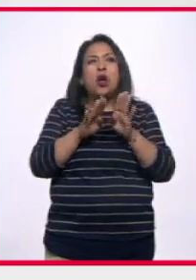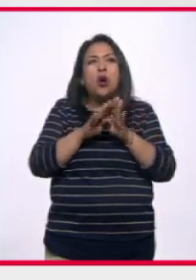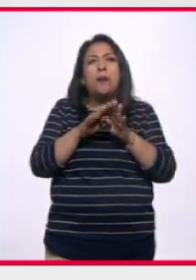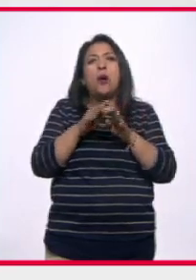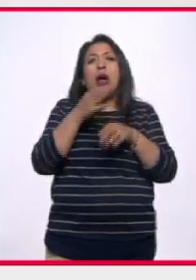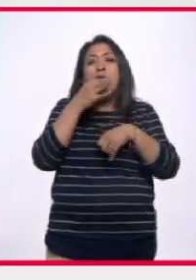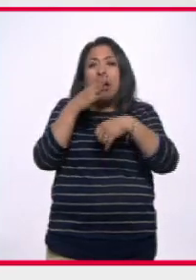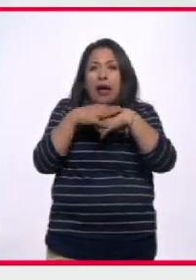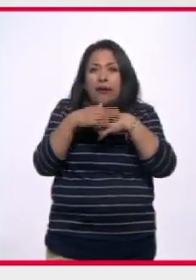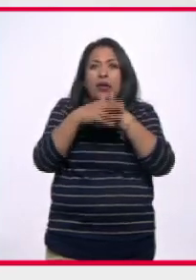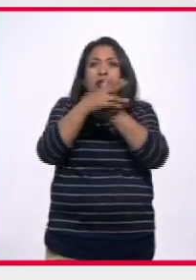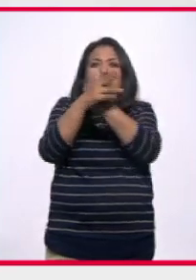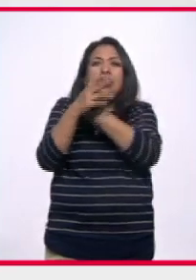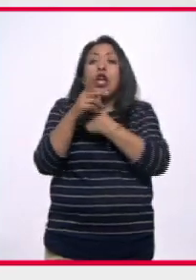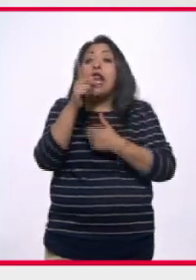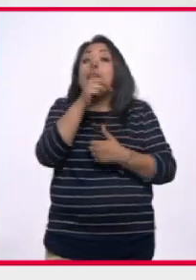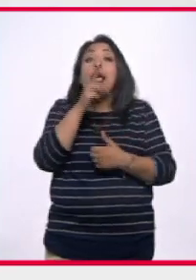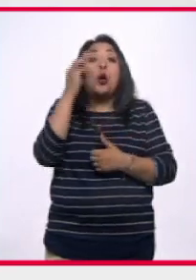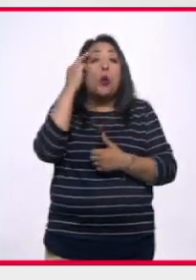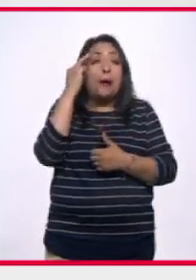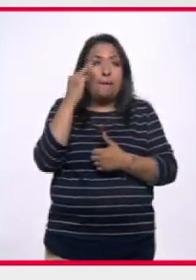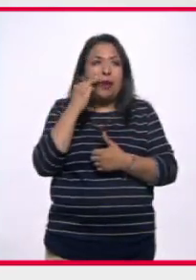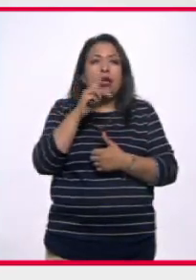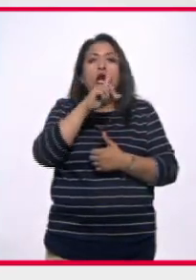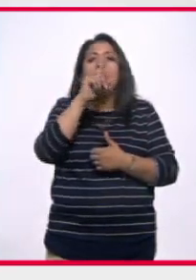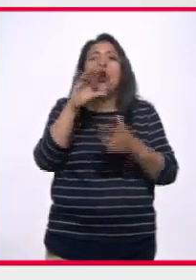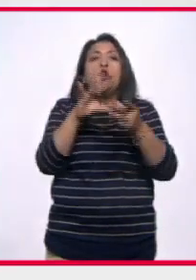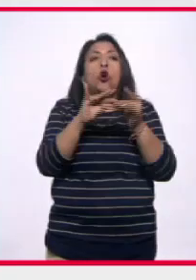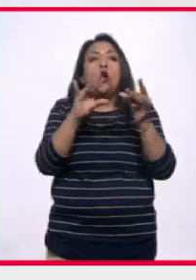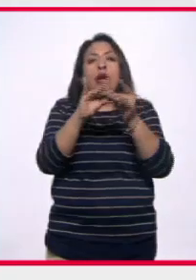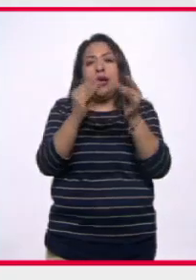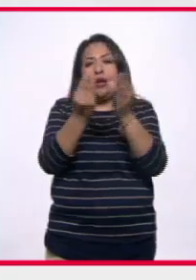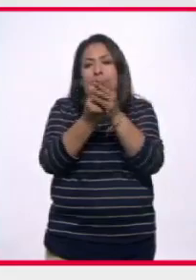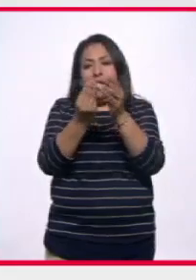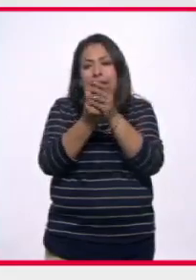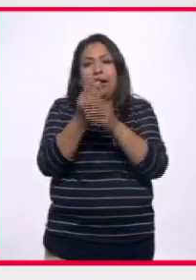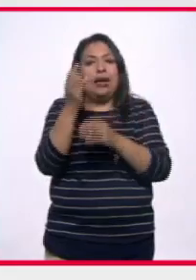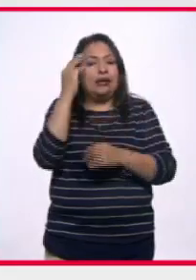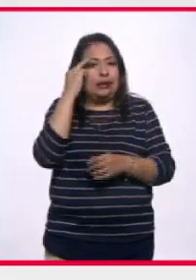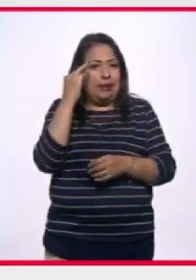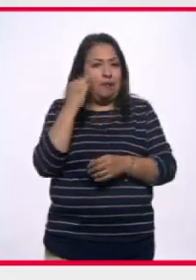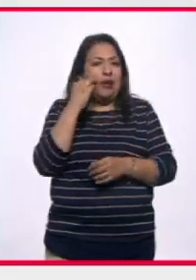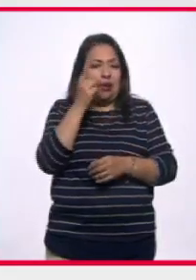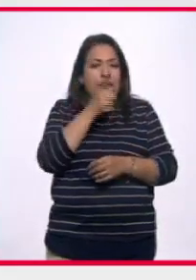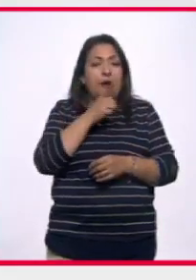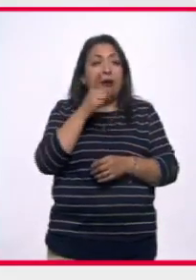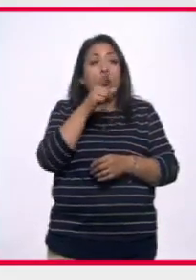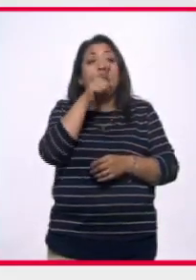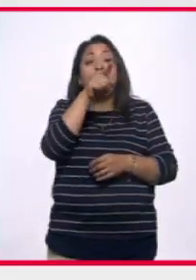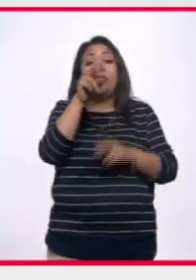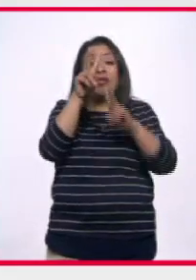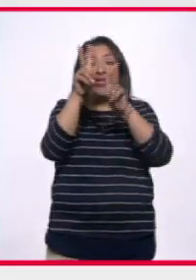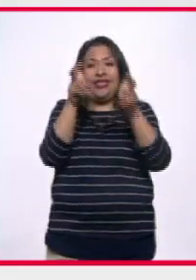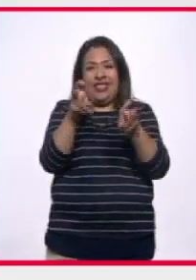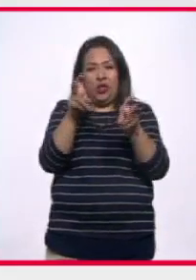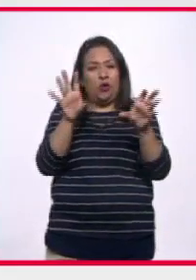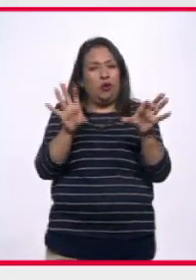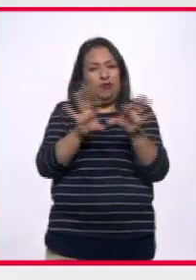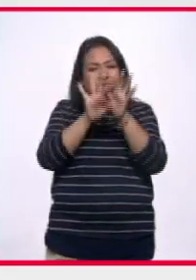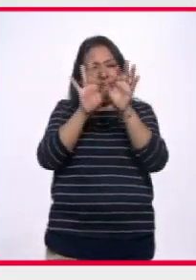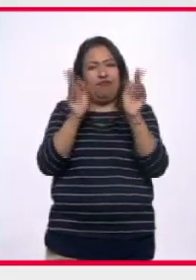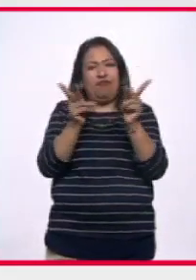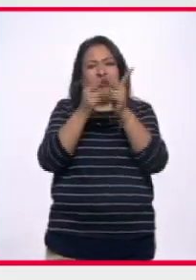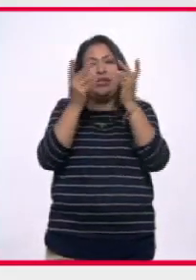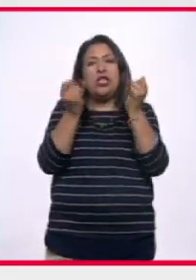en lengua maya incluso en un momento les doy una clase de mayo el título de la obra coincidentemente